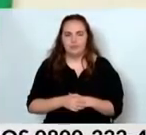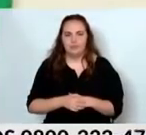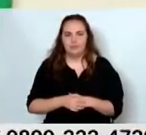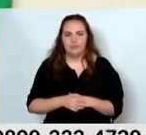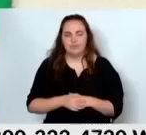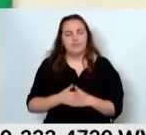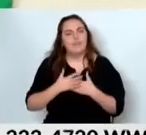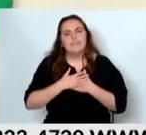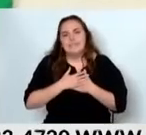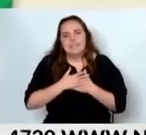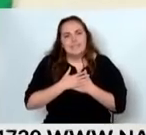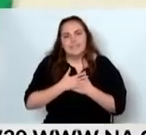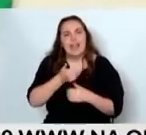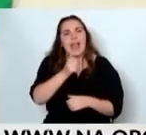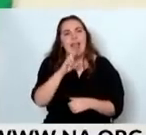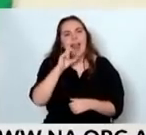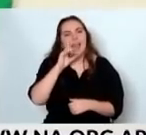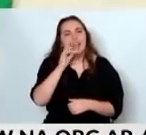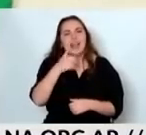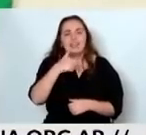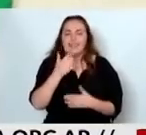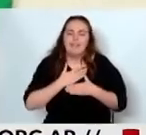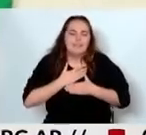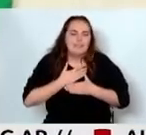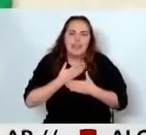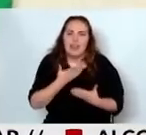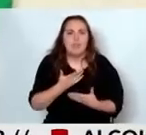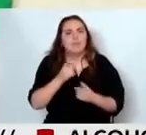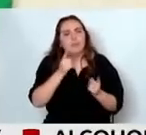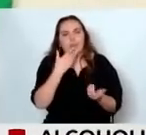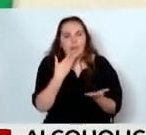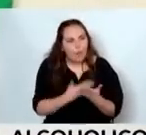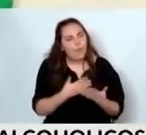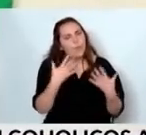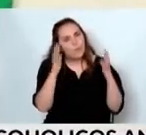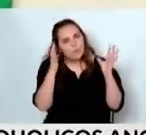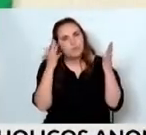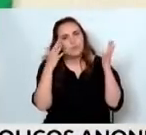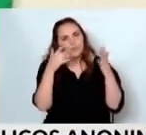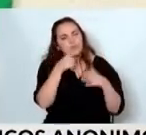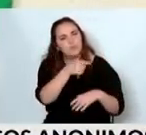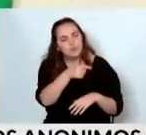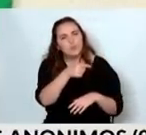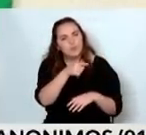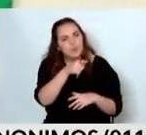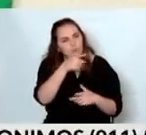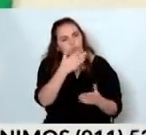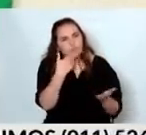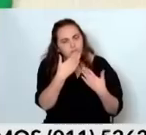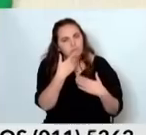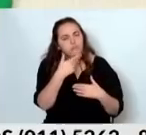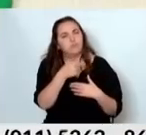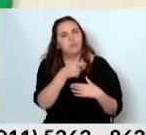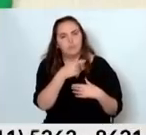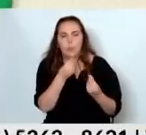Te queremos, Ariana, te queremos y te admiramos y reconocemos el inmenso valor que tiene lo que acabas de hacer,